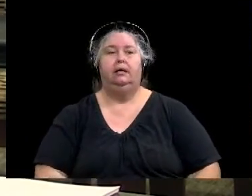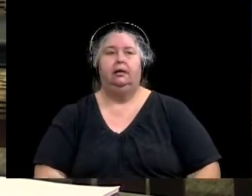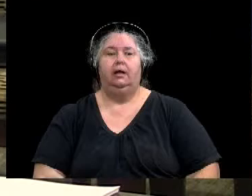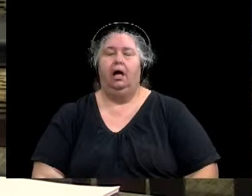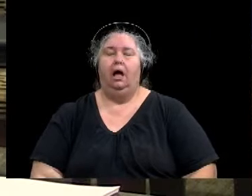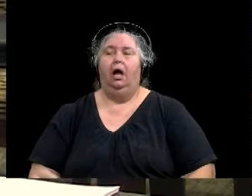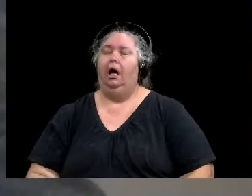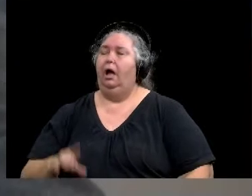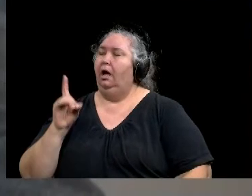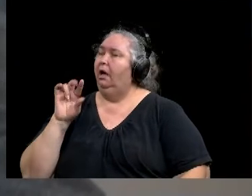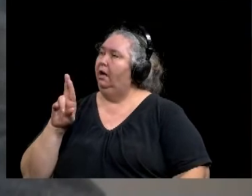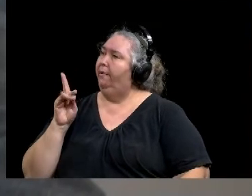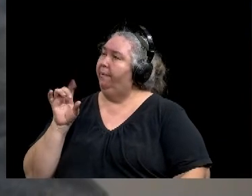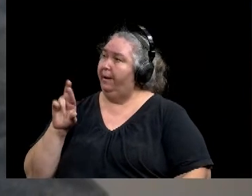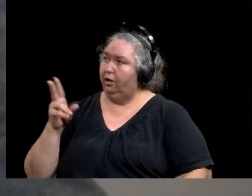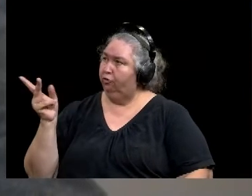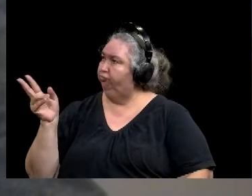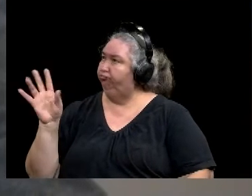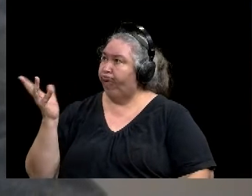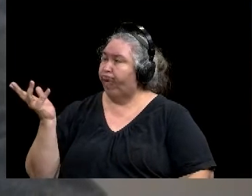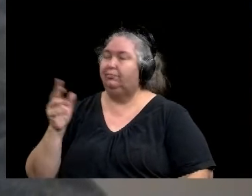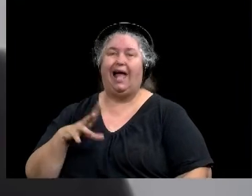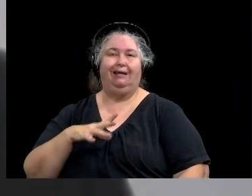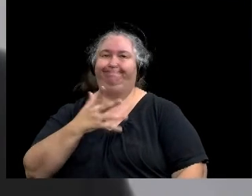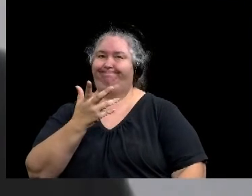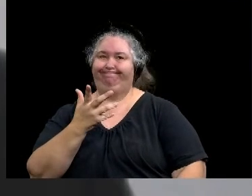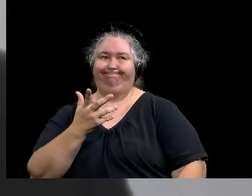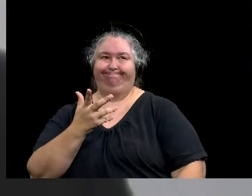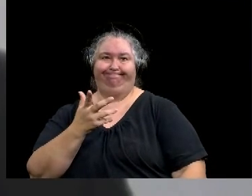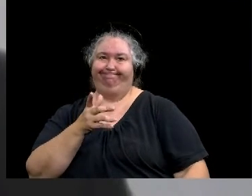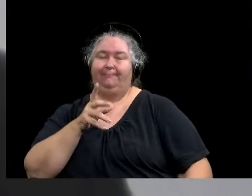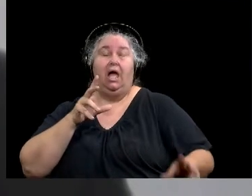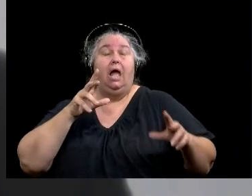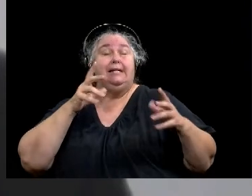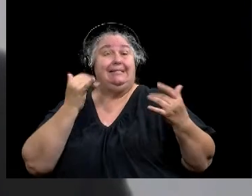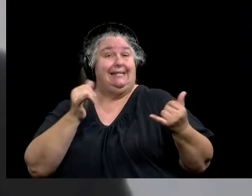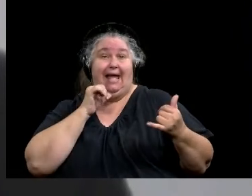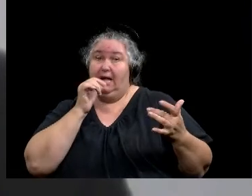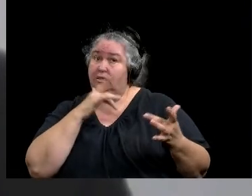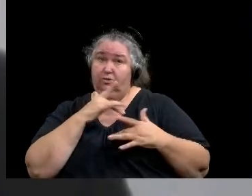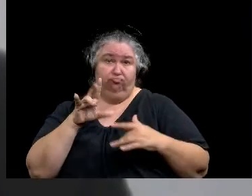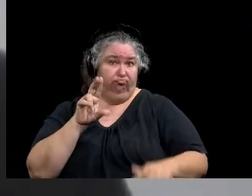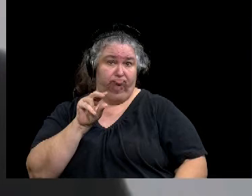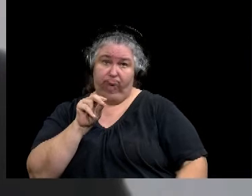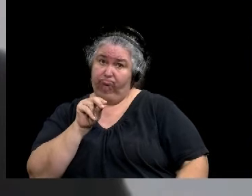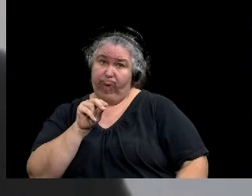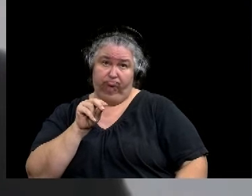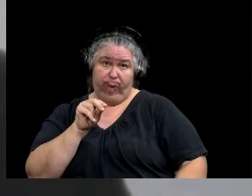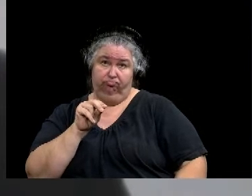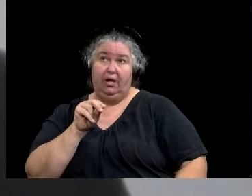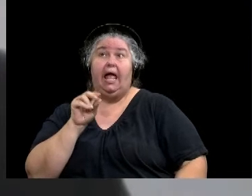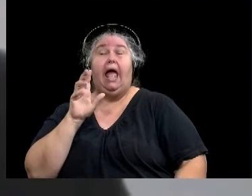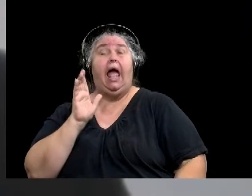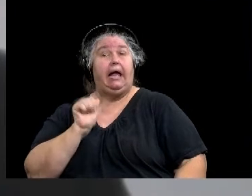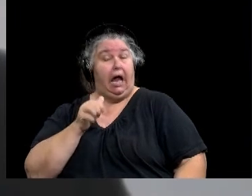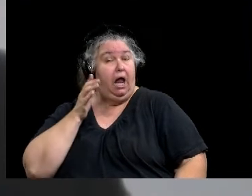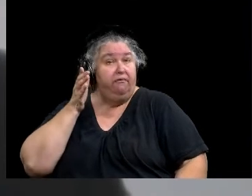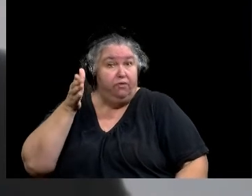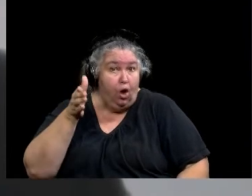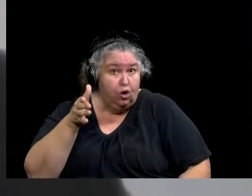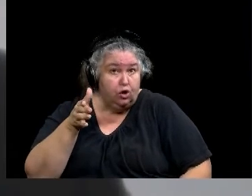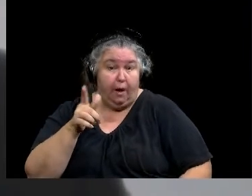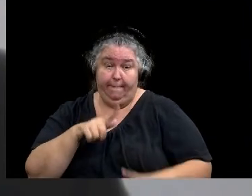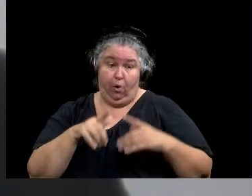la facilidad y todo eso para qué no tenemos consentimiento de eso de que de que